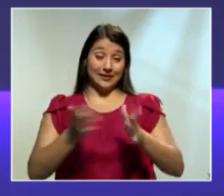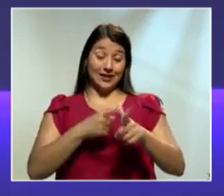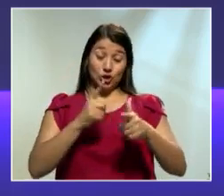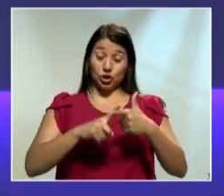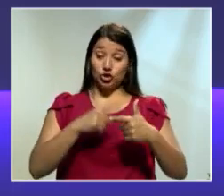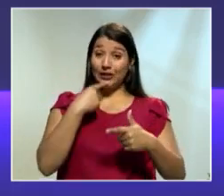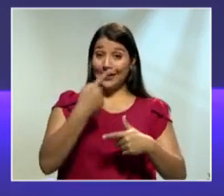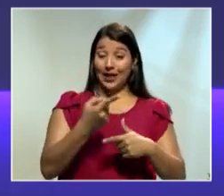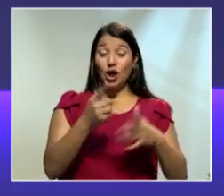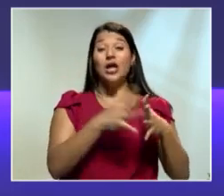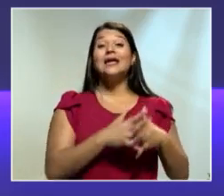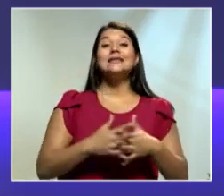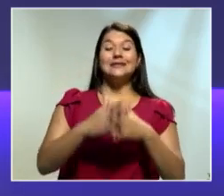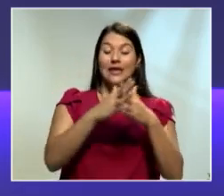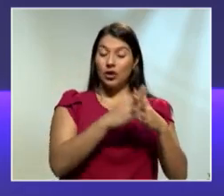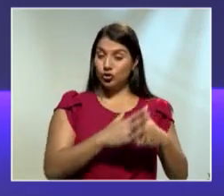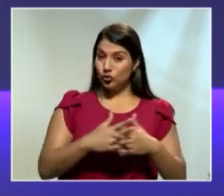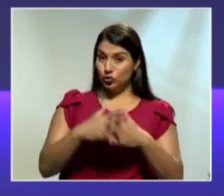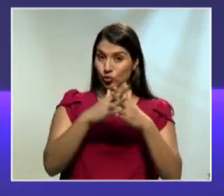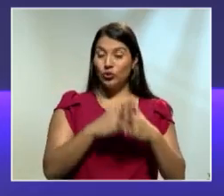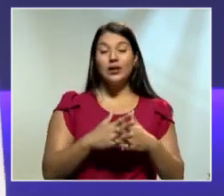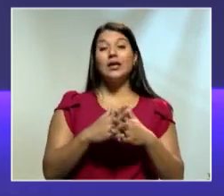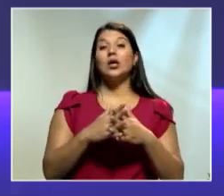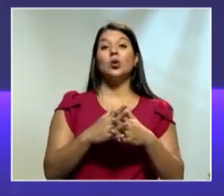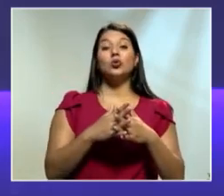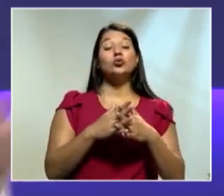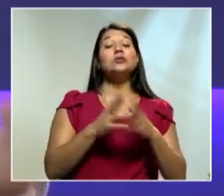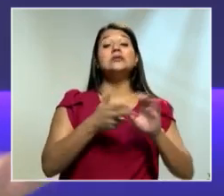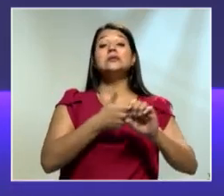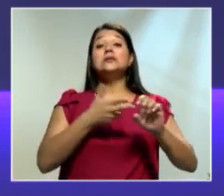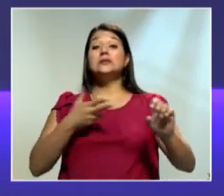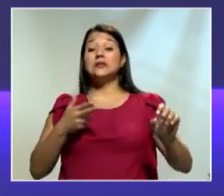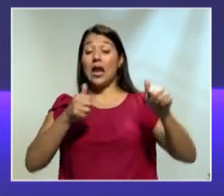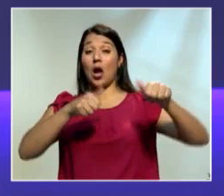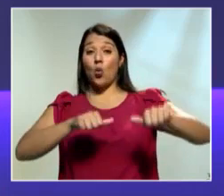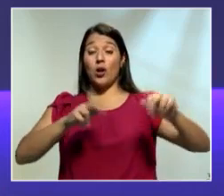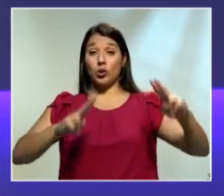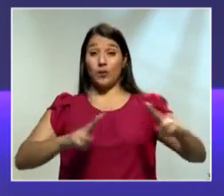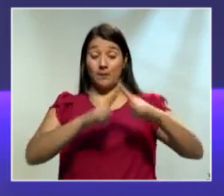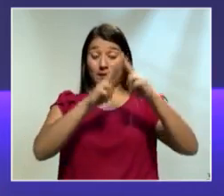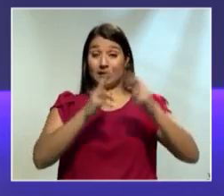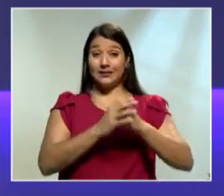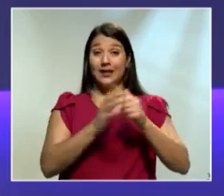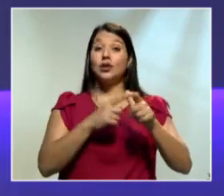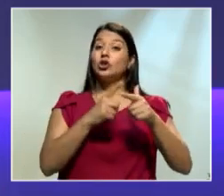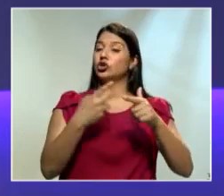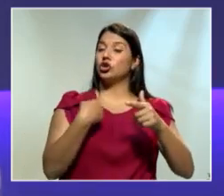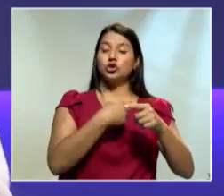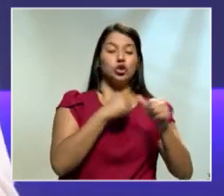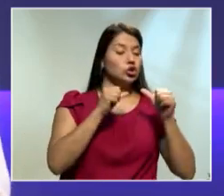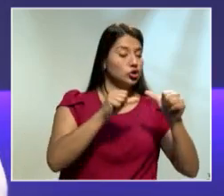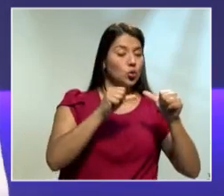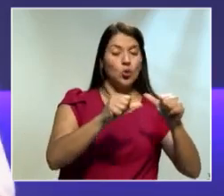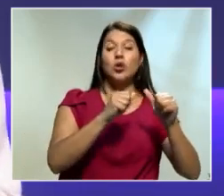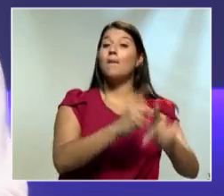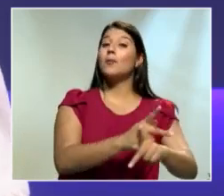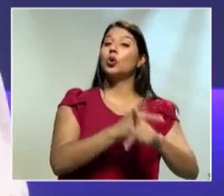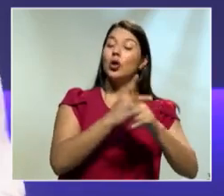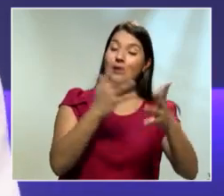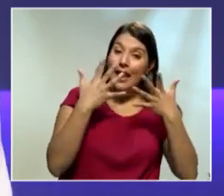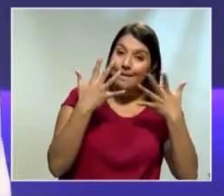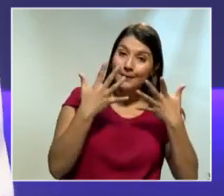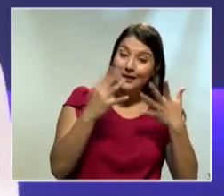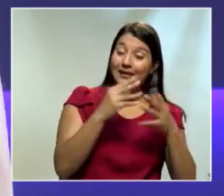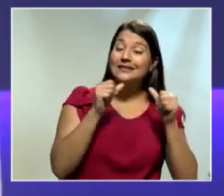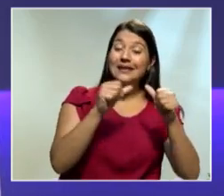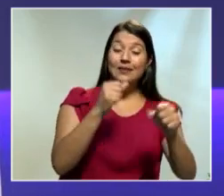aunque Estados Unidos como país esté saliendo del Acuerdo de París, porque eso es lo que está promoviendo Trump, nosotros seguimos en acción climática y seguimos trabajándolo